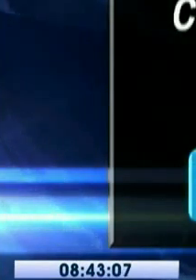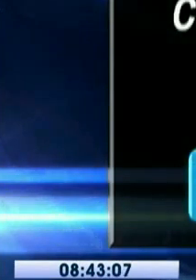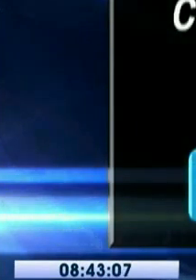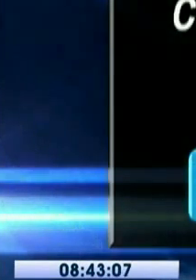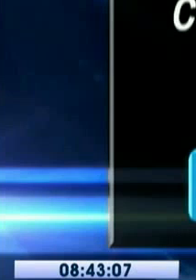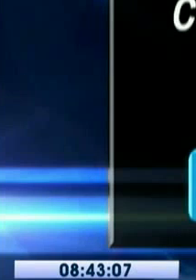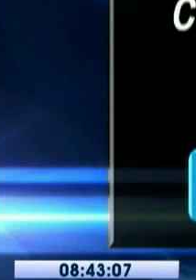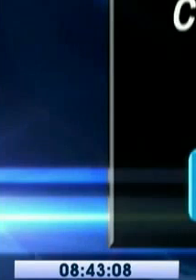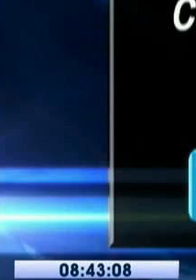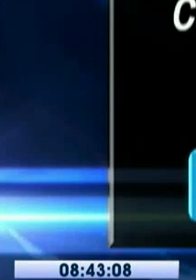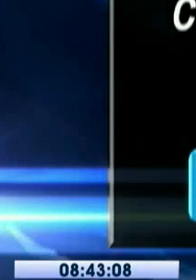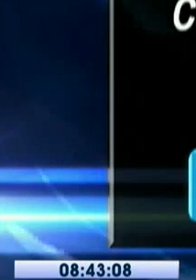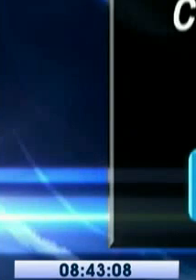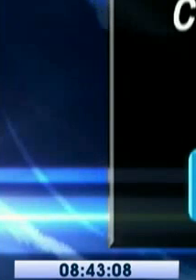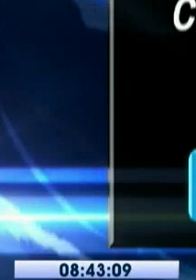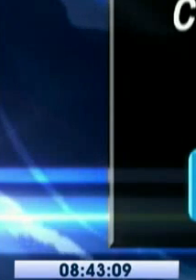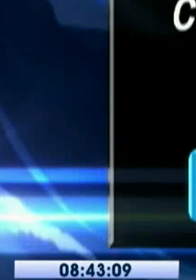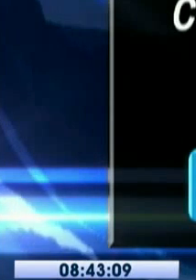También pueden escribirnos a